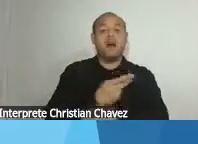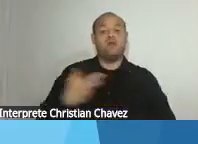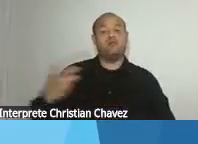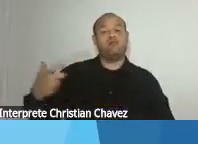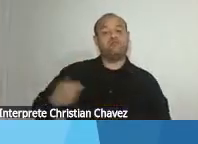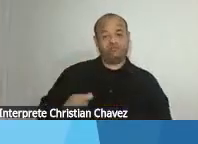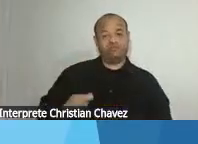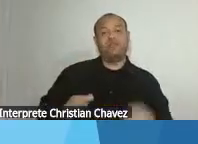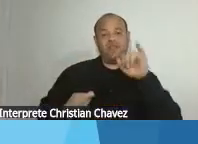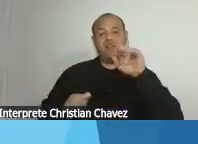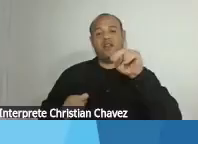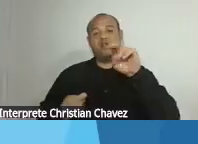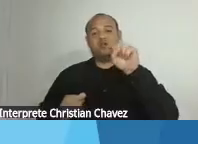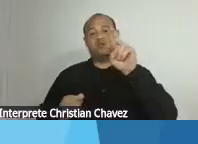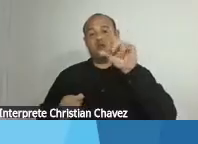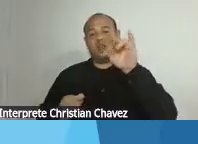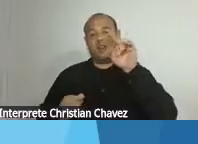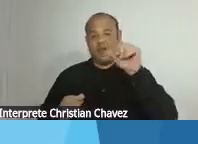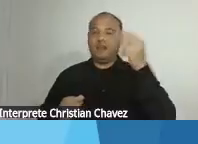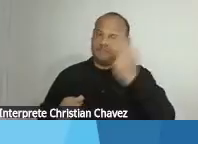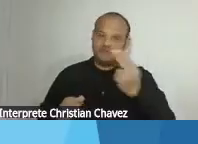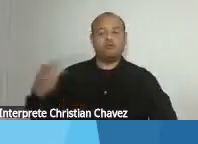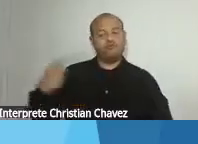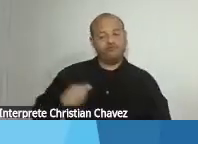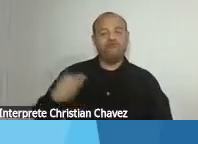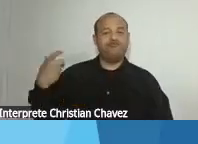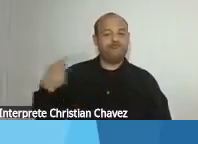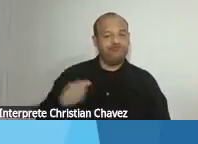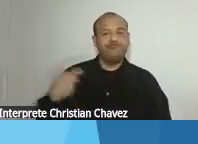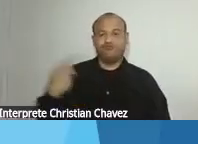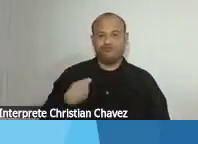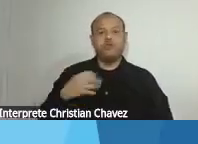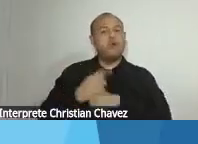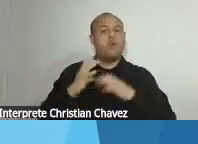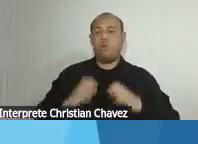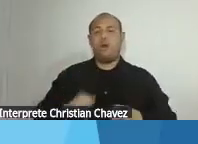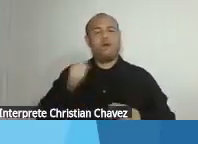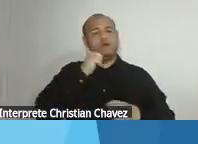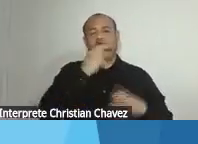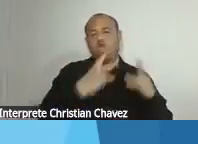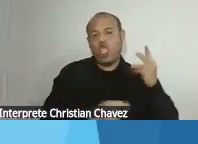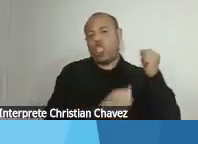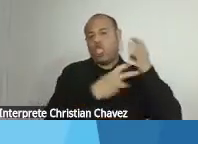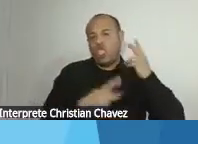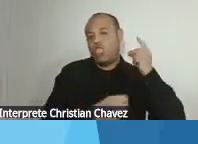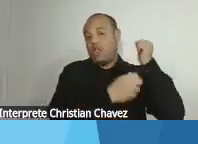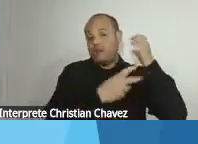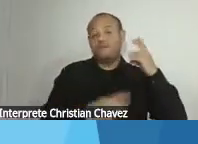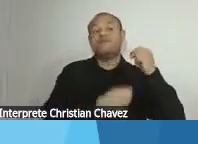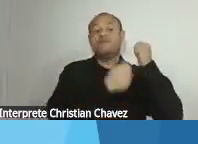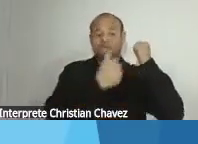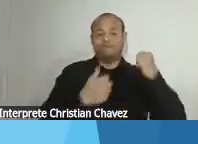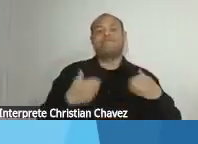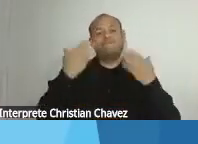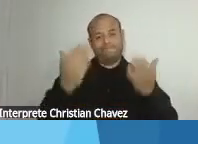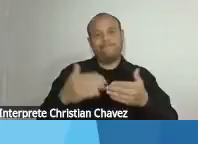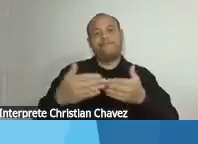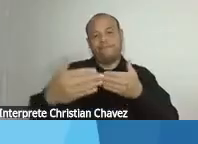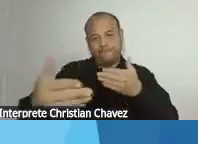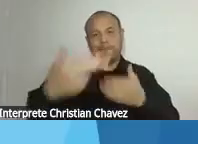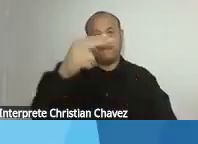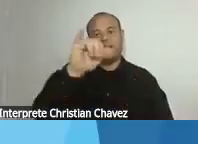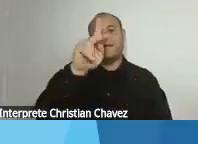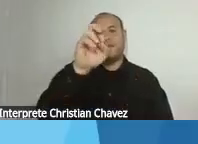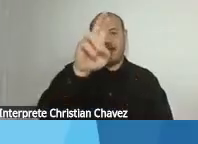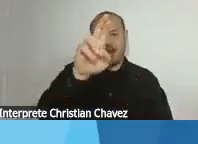organismo, ¿sale? Y si no hay insulina en el organismo, ¿qué va a pasar? Pues va a haber hiperglucemia, ¿sí? Ahora pasamos a la diabetes tipo